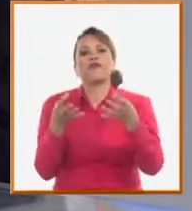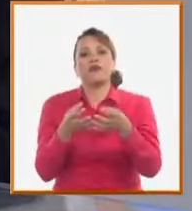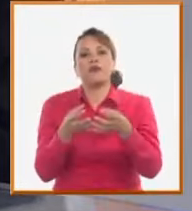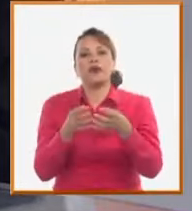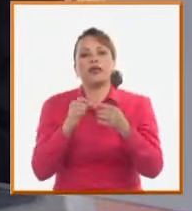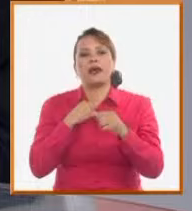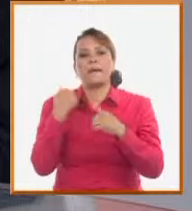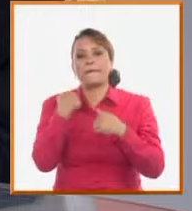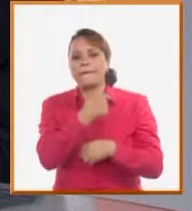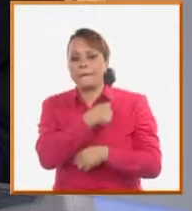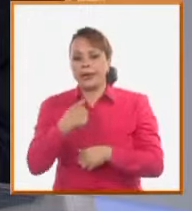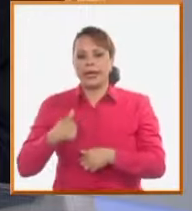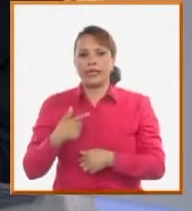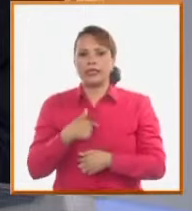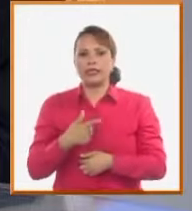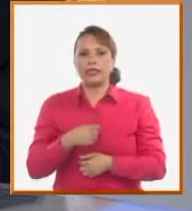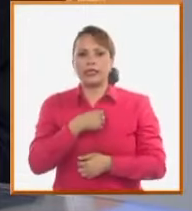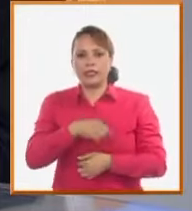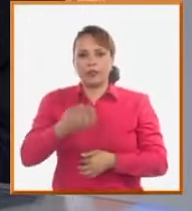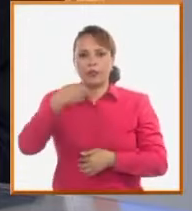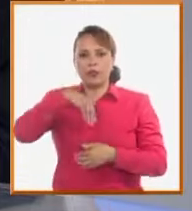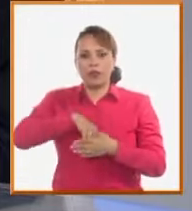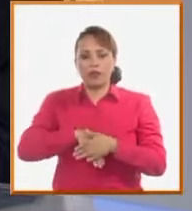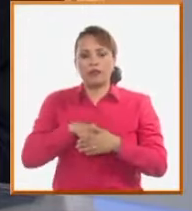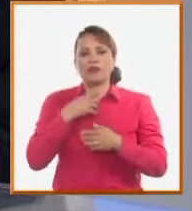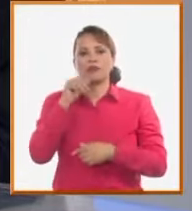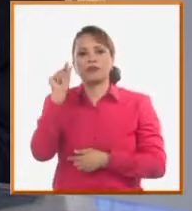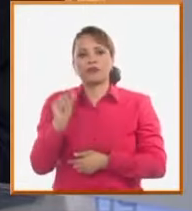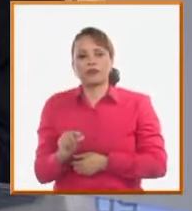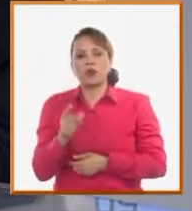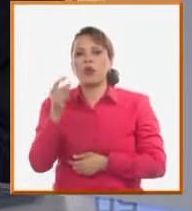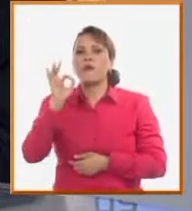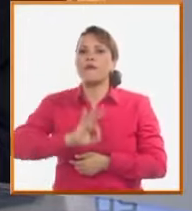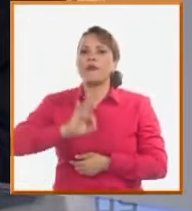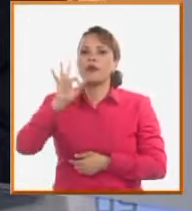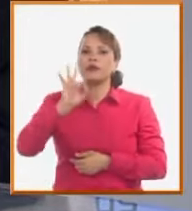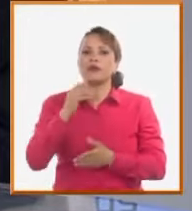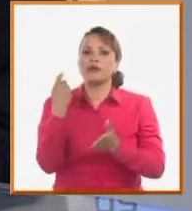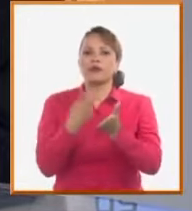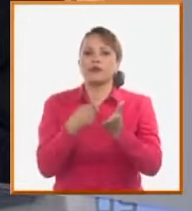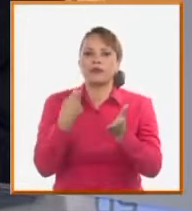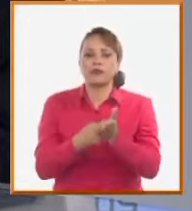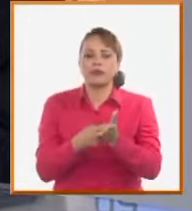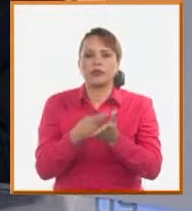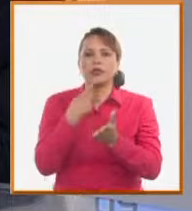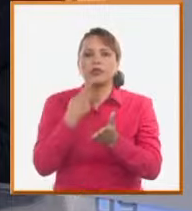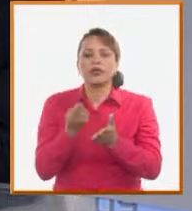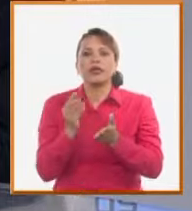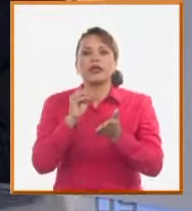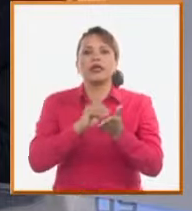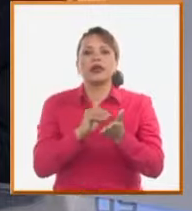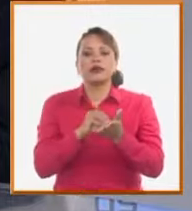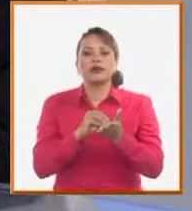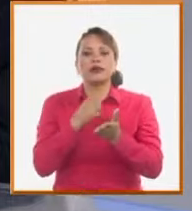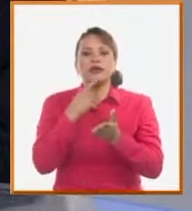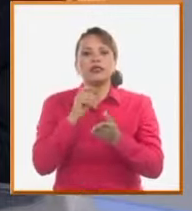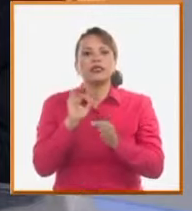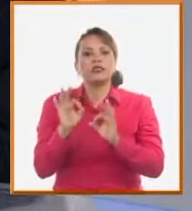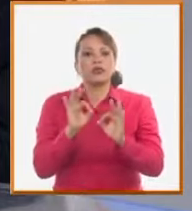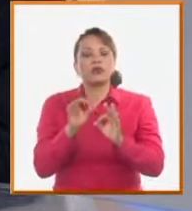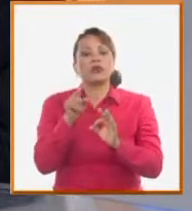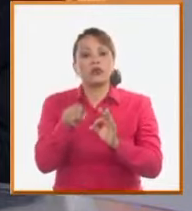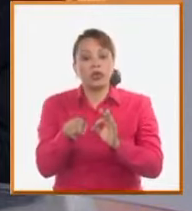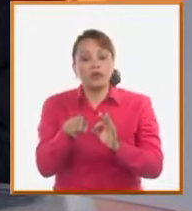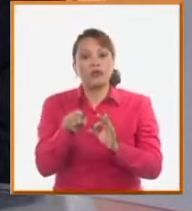partes y órganos del cuerpo de una persona, con unos porcientos de indemnización que están preestablecidos desde la concertación del seguro, y eso es lo